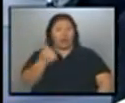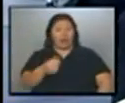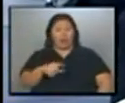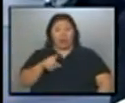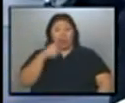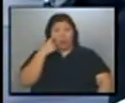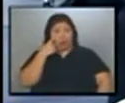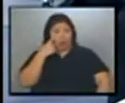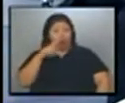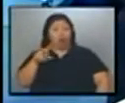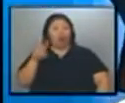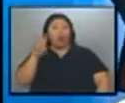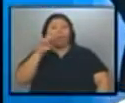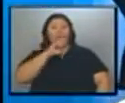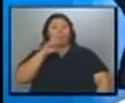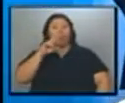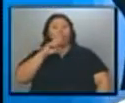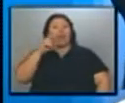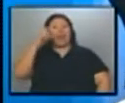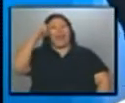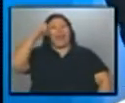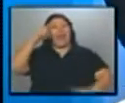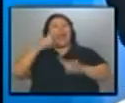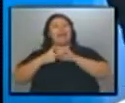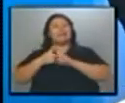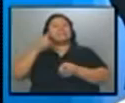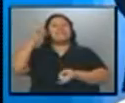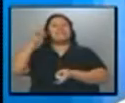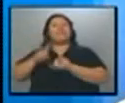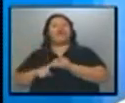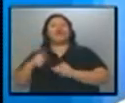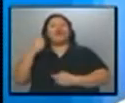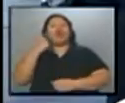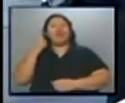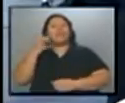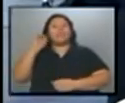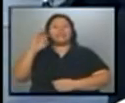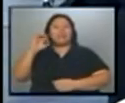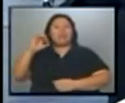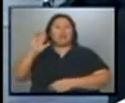no es de Palermo. El de Palermo tiene 19 años. ¿En qué equipo juega